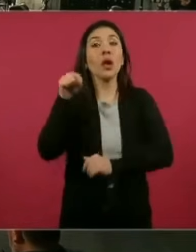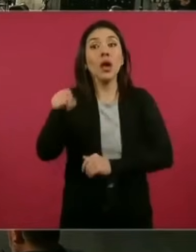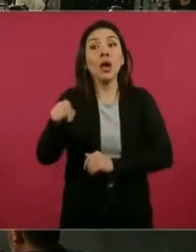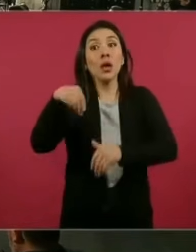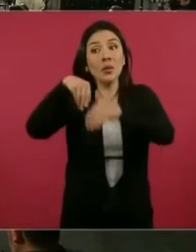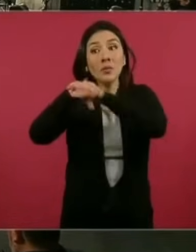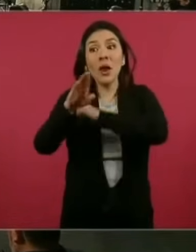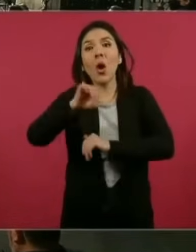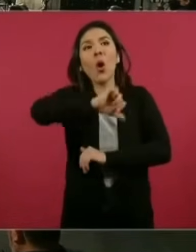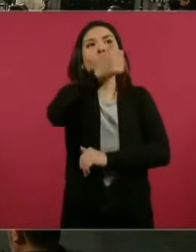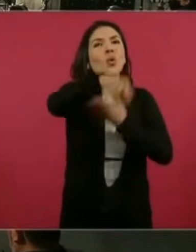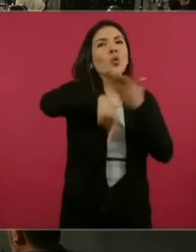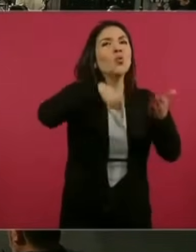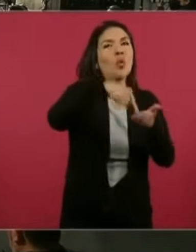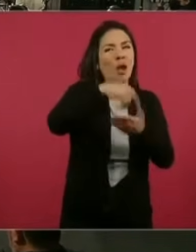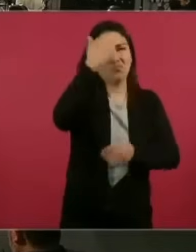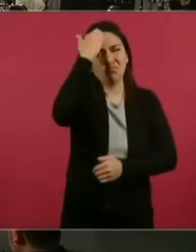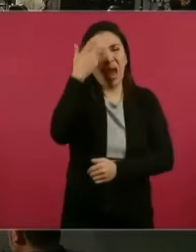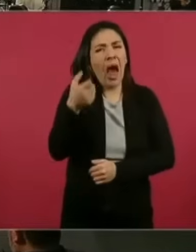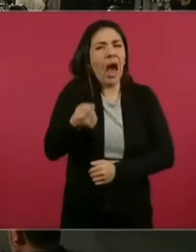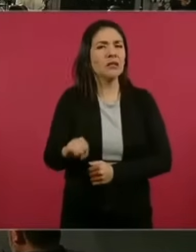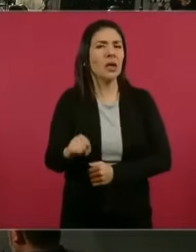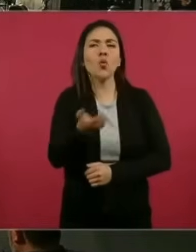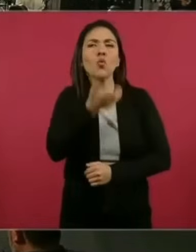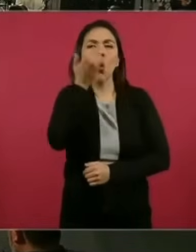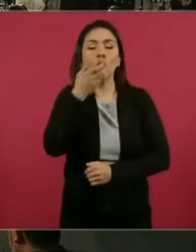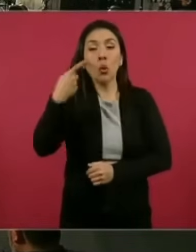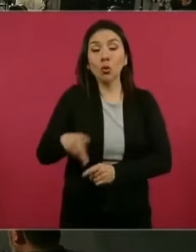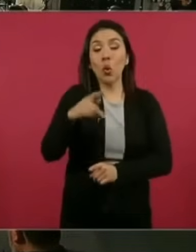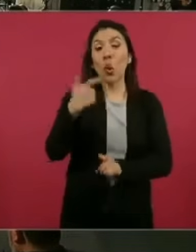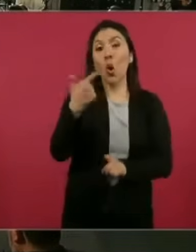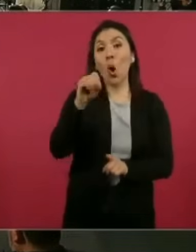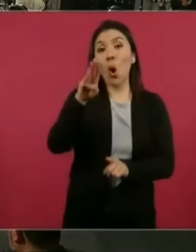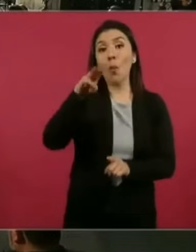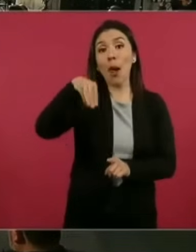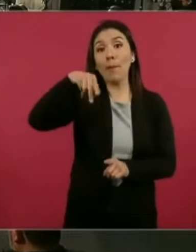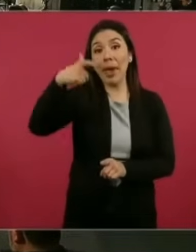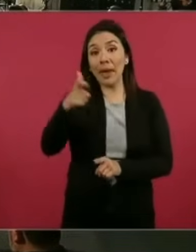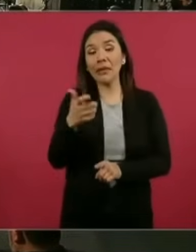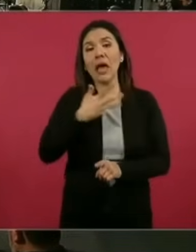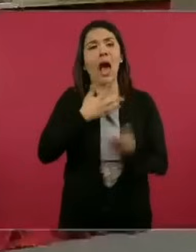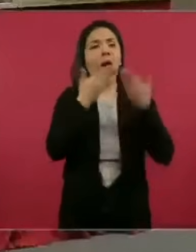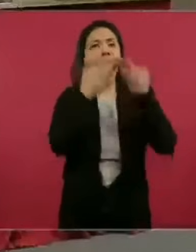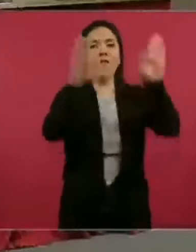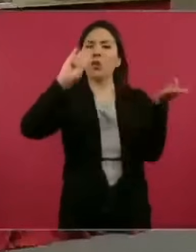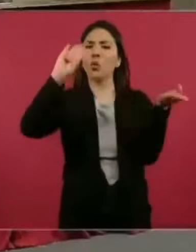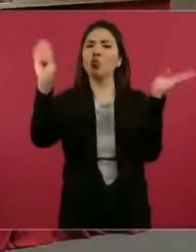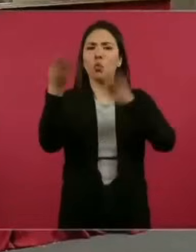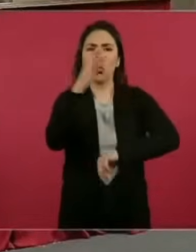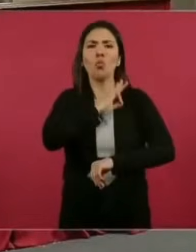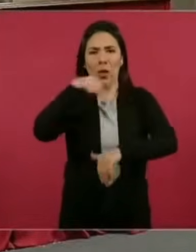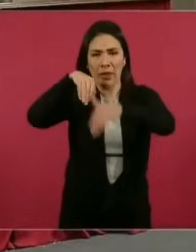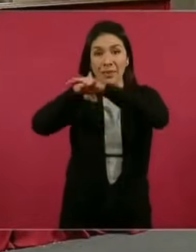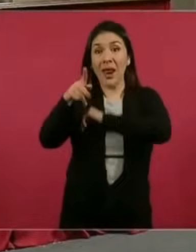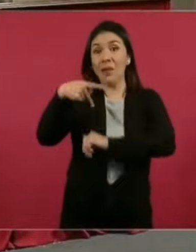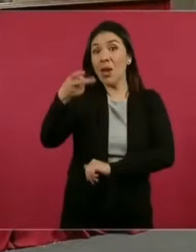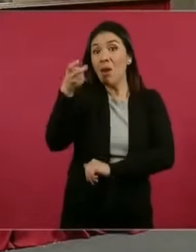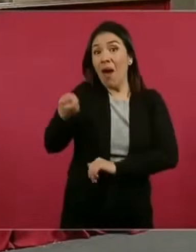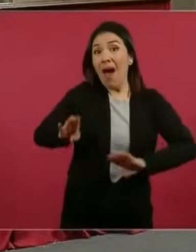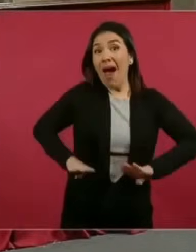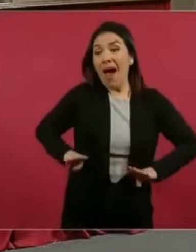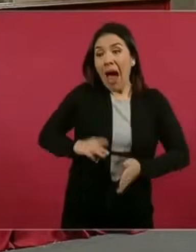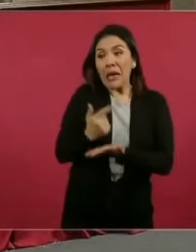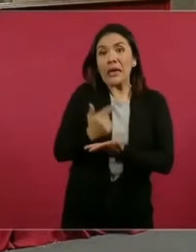sitio. Por políticas generales, los sitios de GovMX están abiertos al mundo, pero particularmente en este caso por